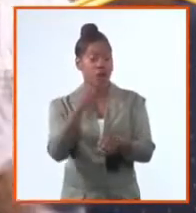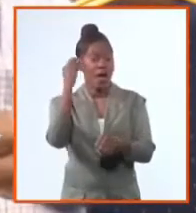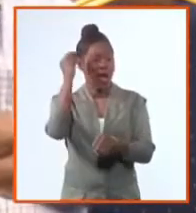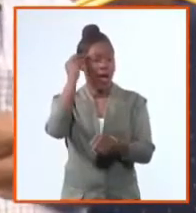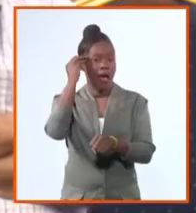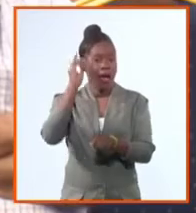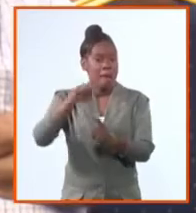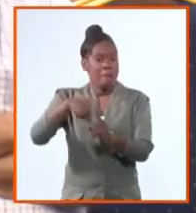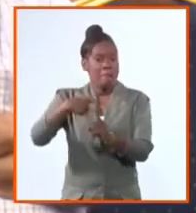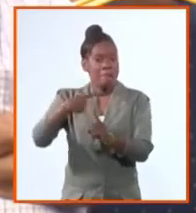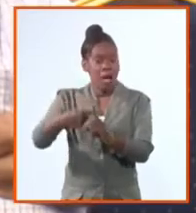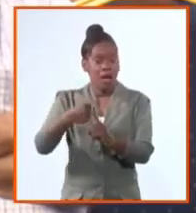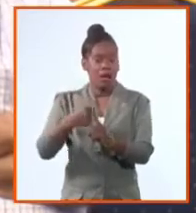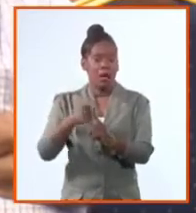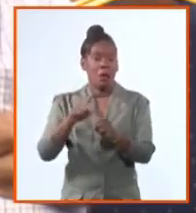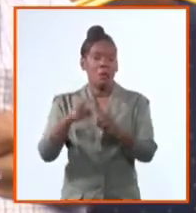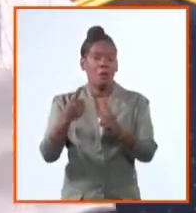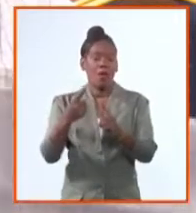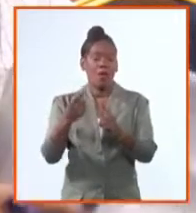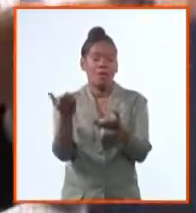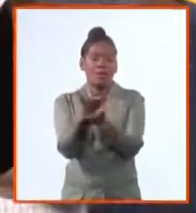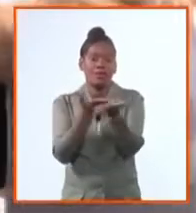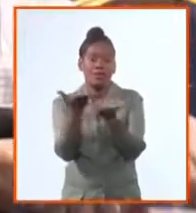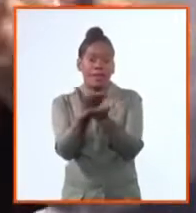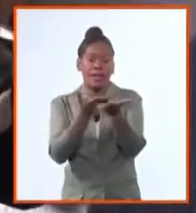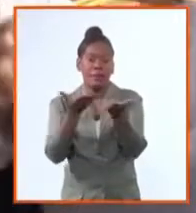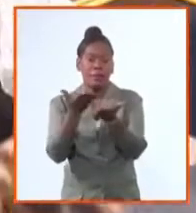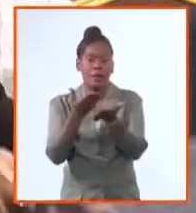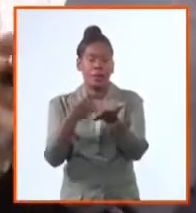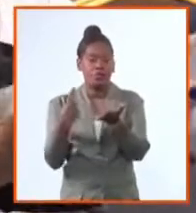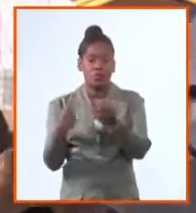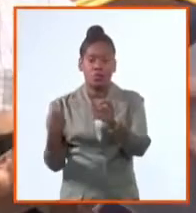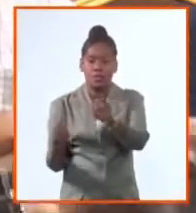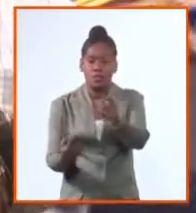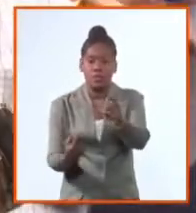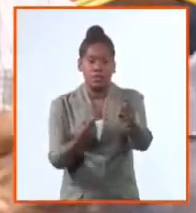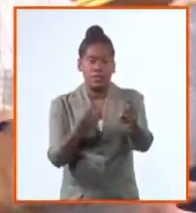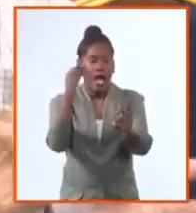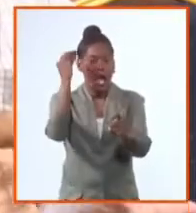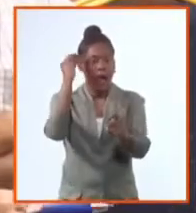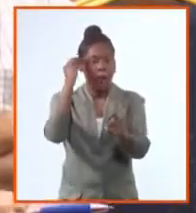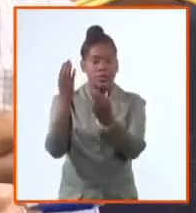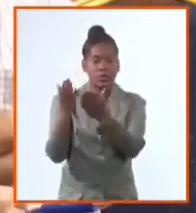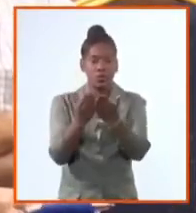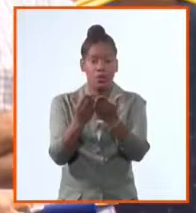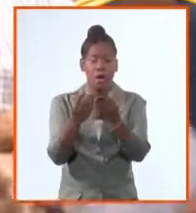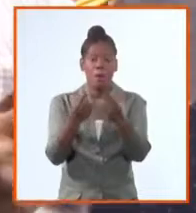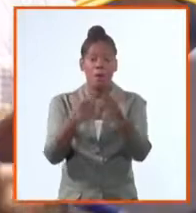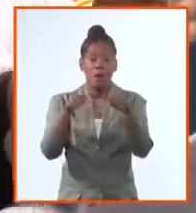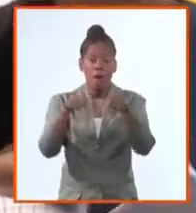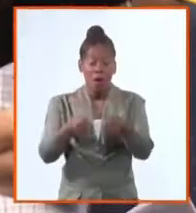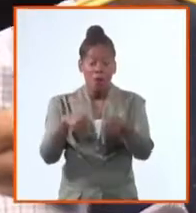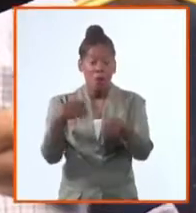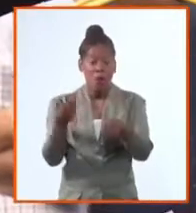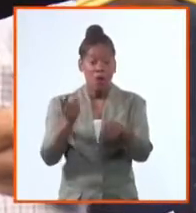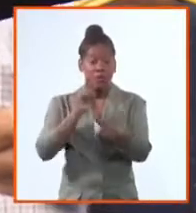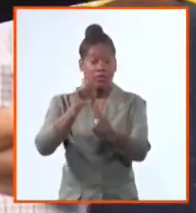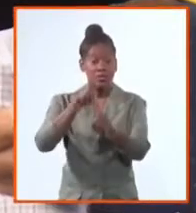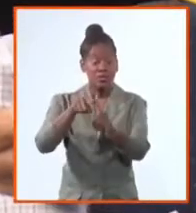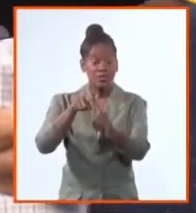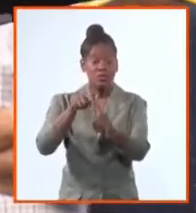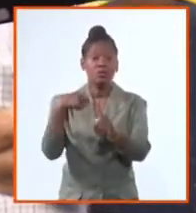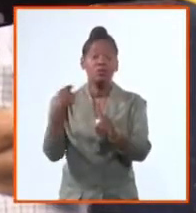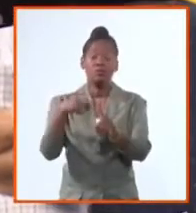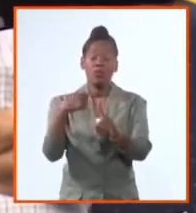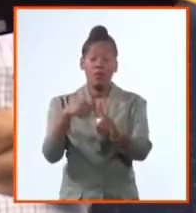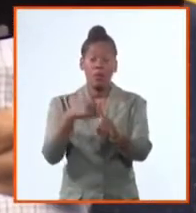molecular, pero ahora el reto está que hay que integrarlo a los diagnósticos que llevan diagnóstico molecular. Y me